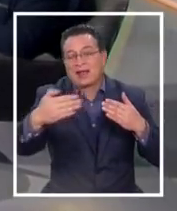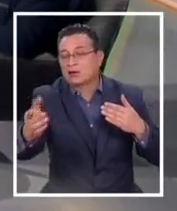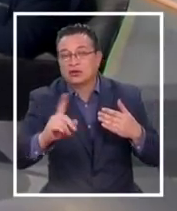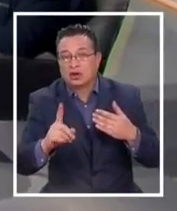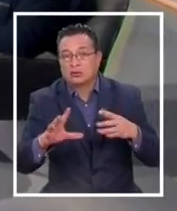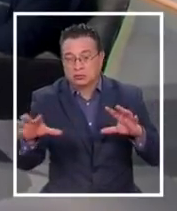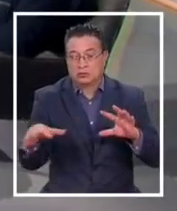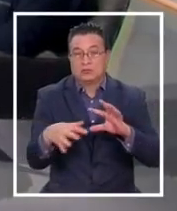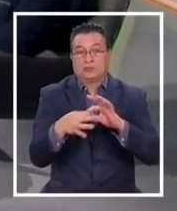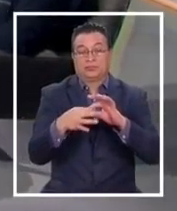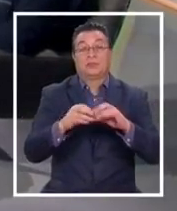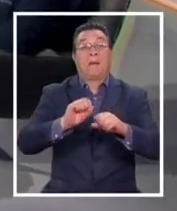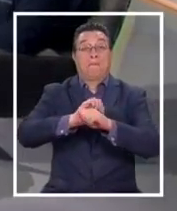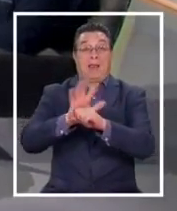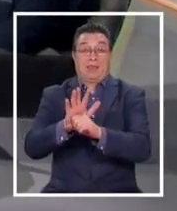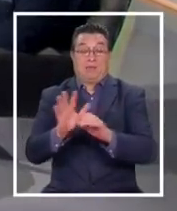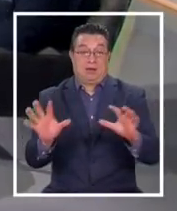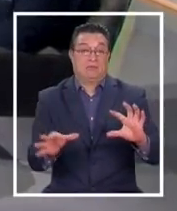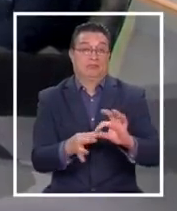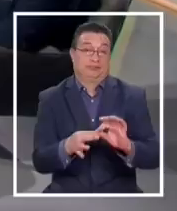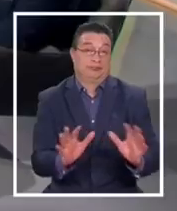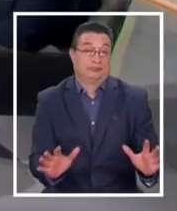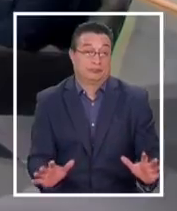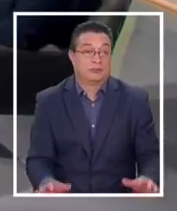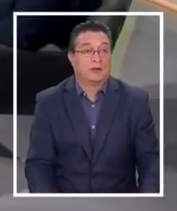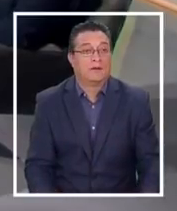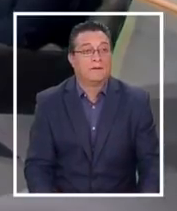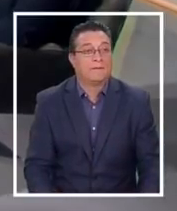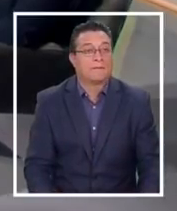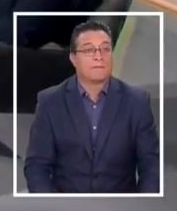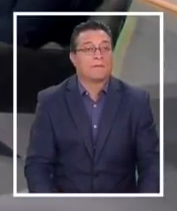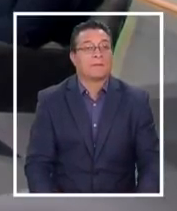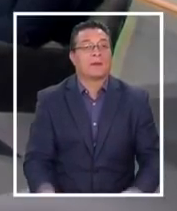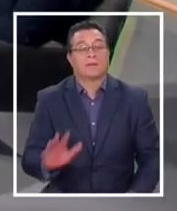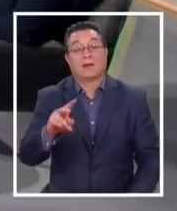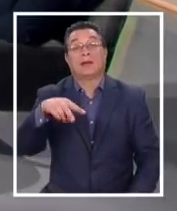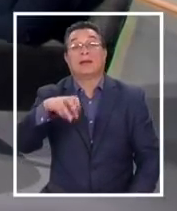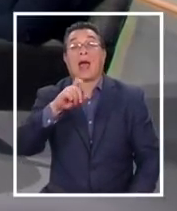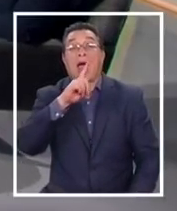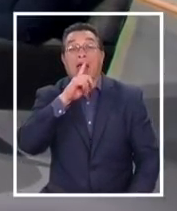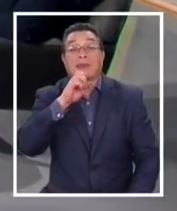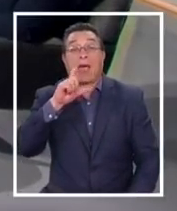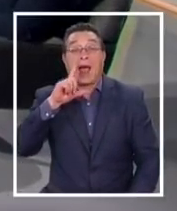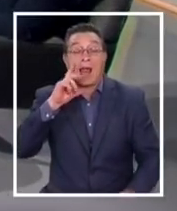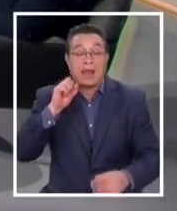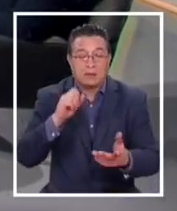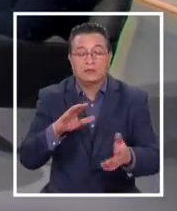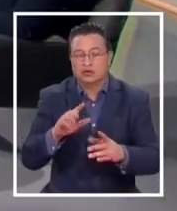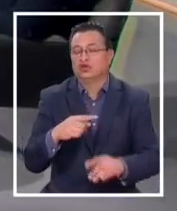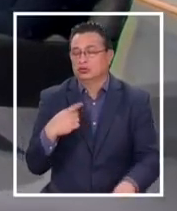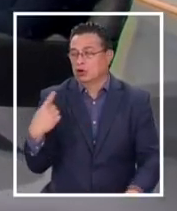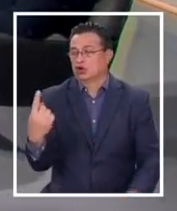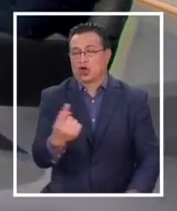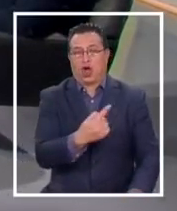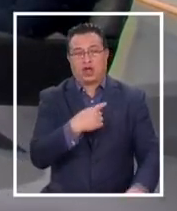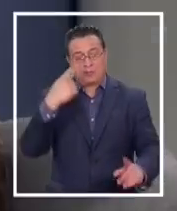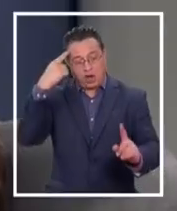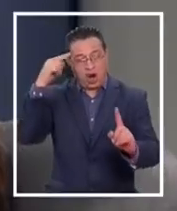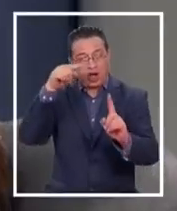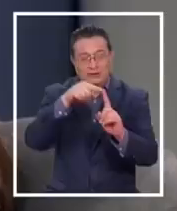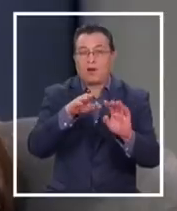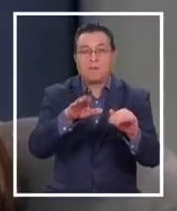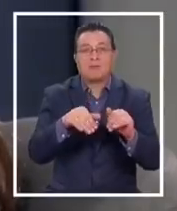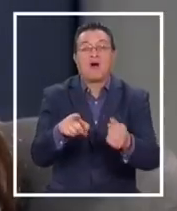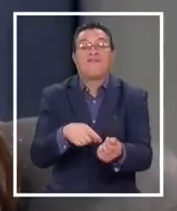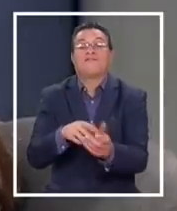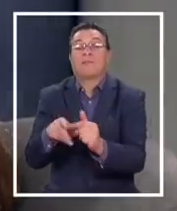a la condición de pandemia. Natalia González. A ver, yo creo que todos tienen el mismo objetivo, ¿no es cierto?, que es ir a ayudar a las familias.